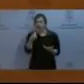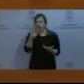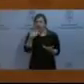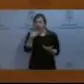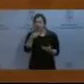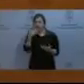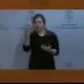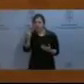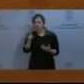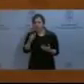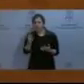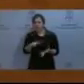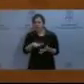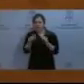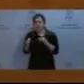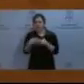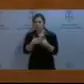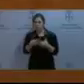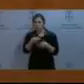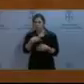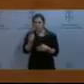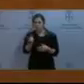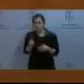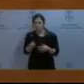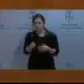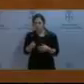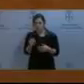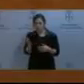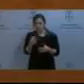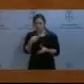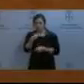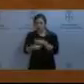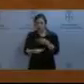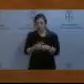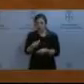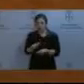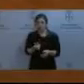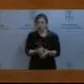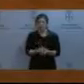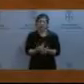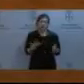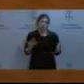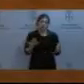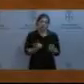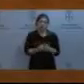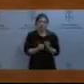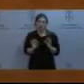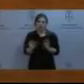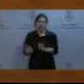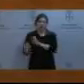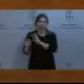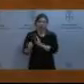aplicarlo. La voluntad no es suficiente, debemos hacerlo. Bueno, pues nada, ahí queda eso.